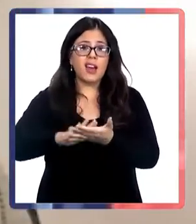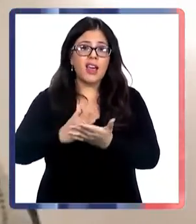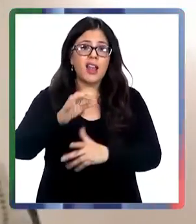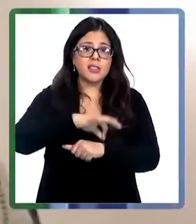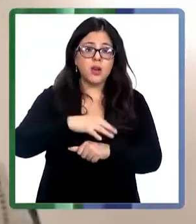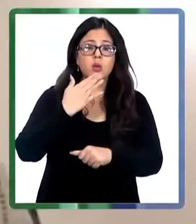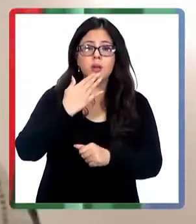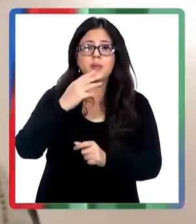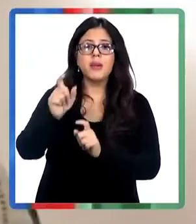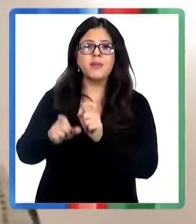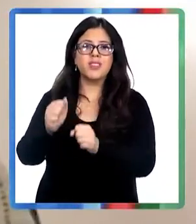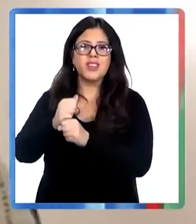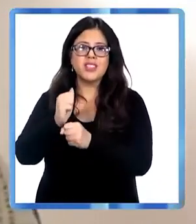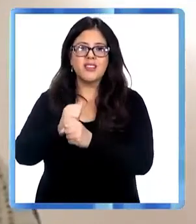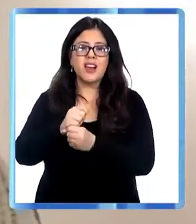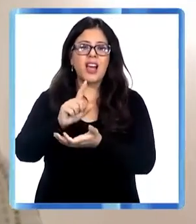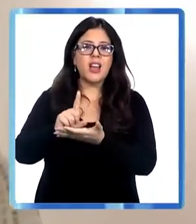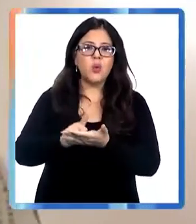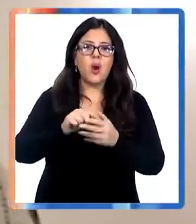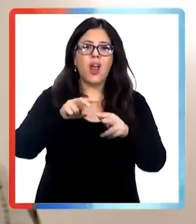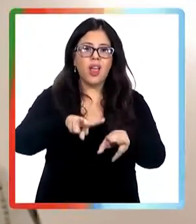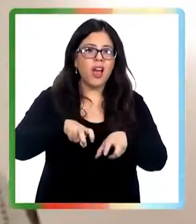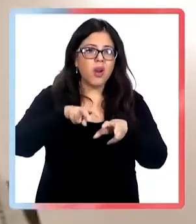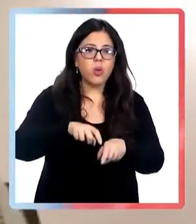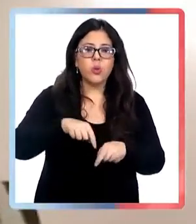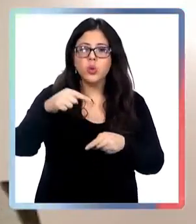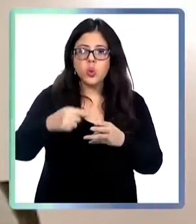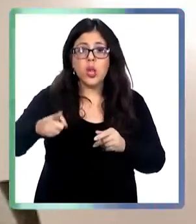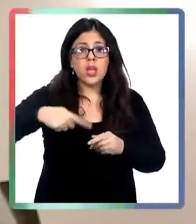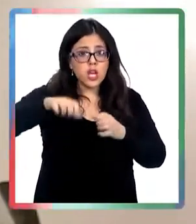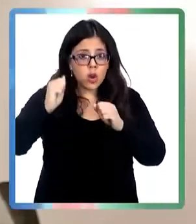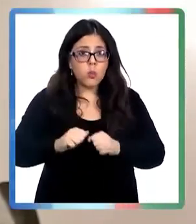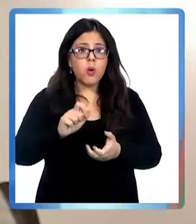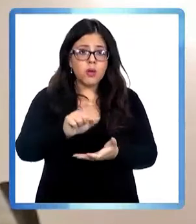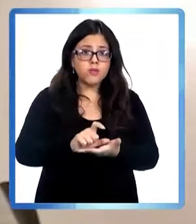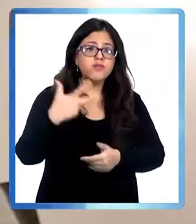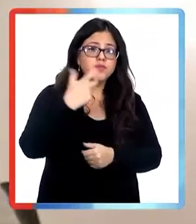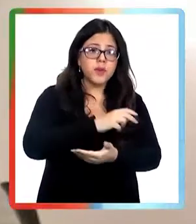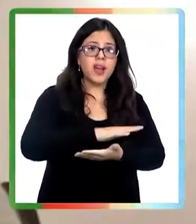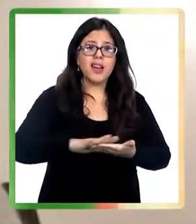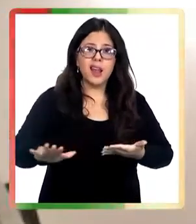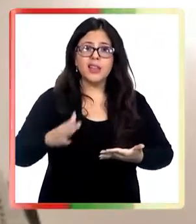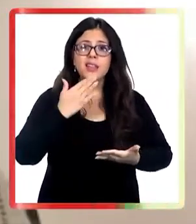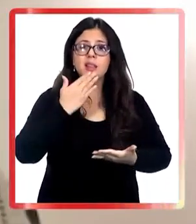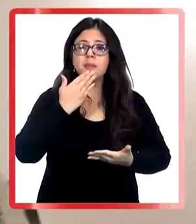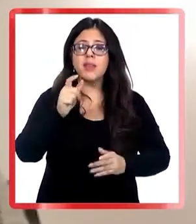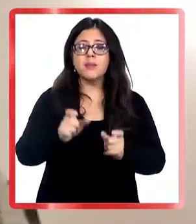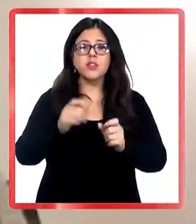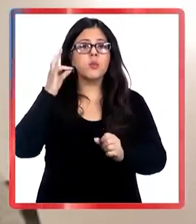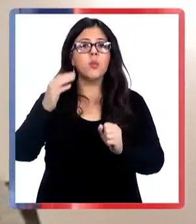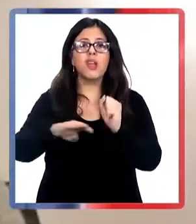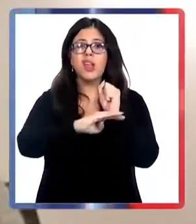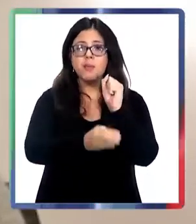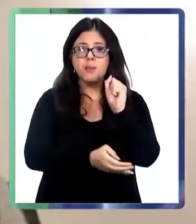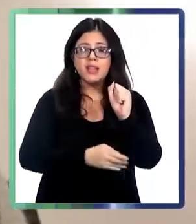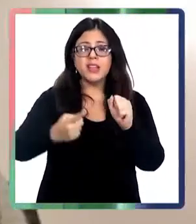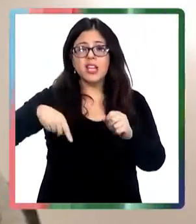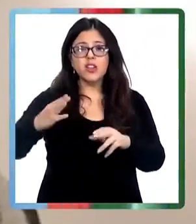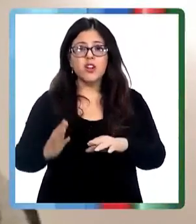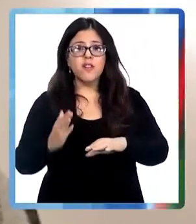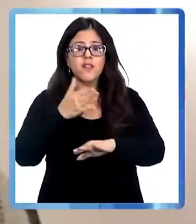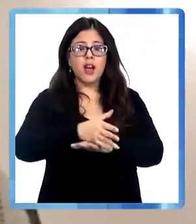trabajan en zonas de avícolas, que tienen la posibilidad de recibir la vacuna de forma gratuita, las embarazadas,